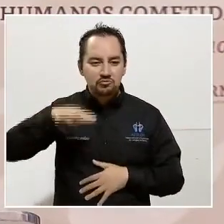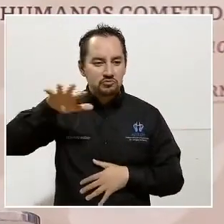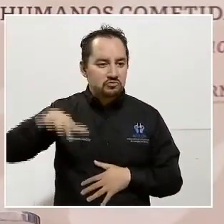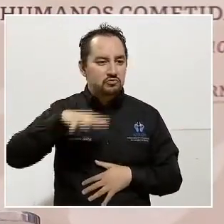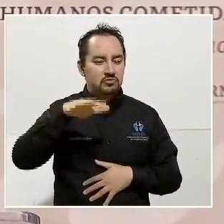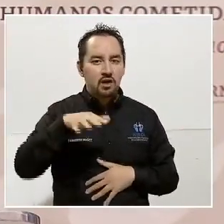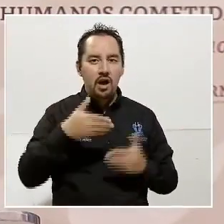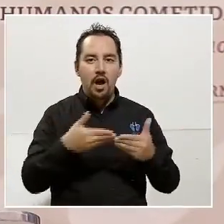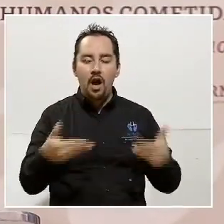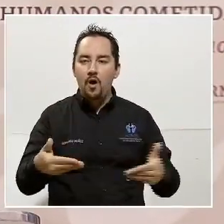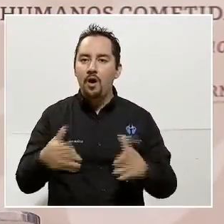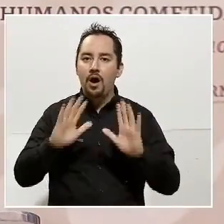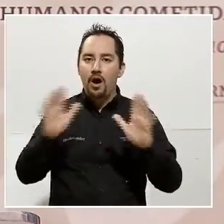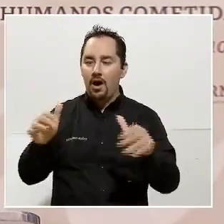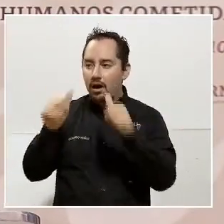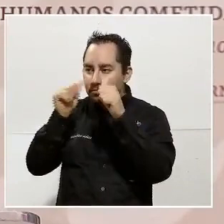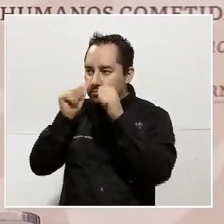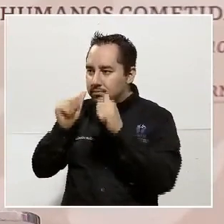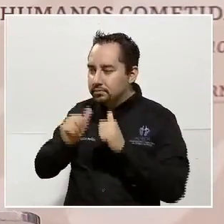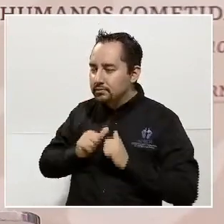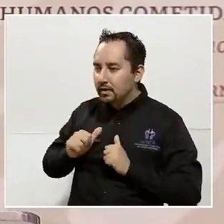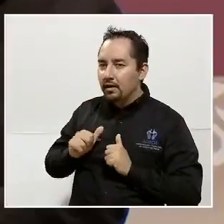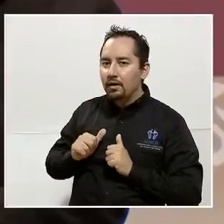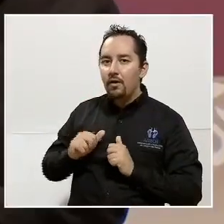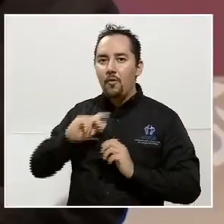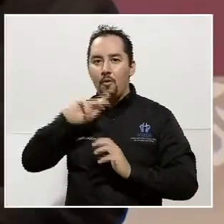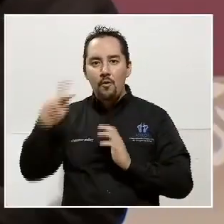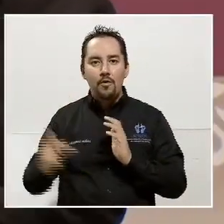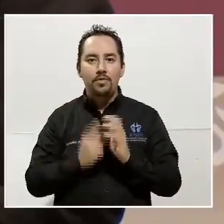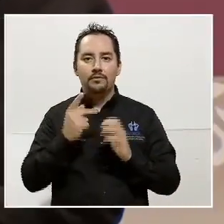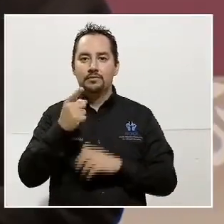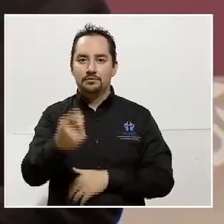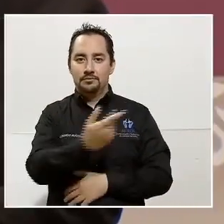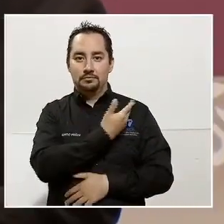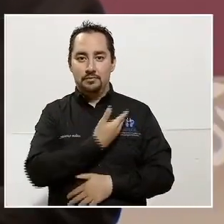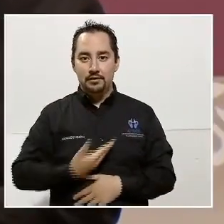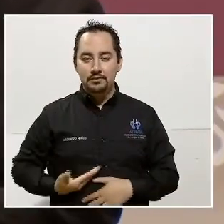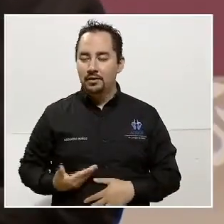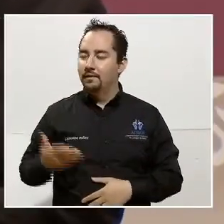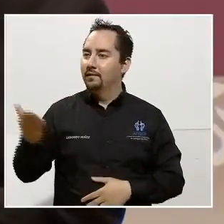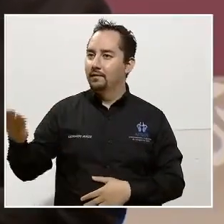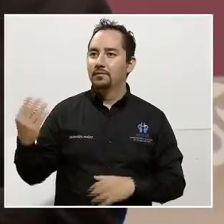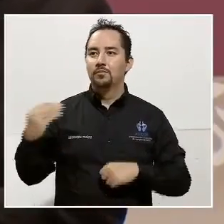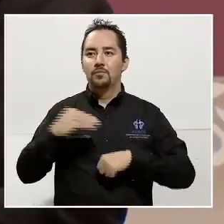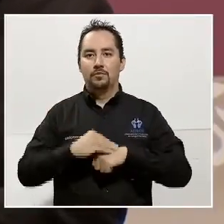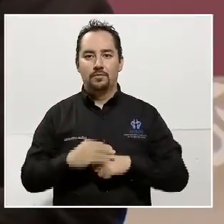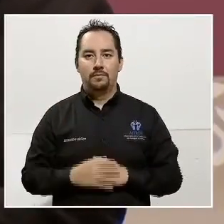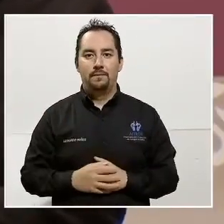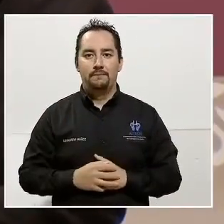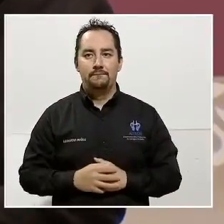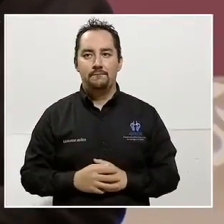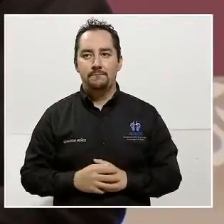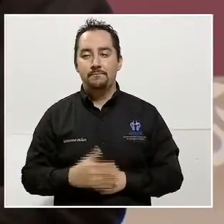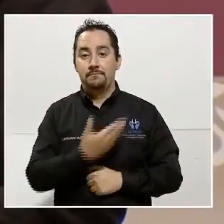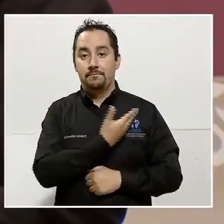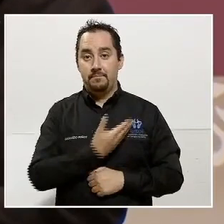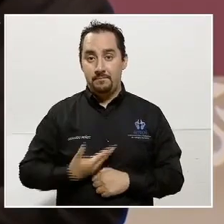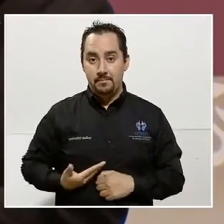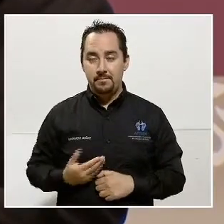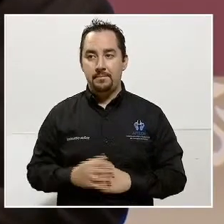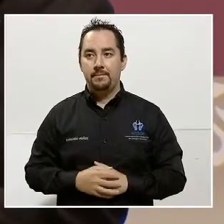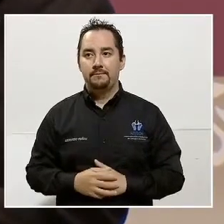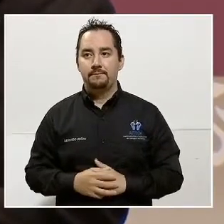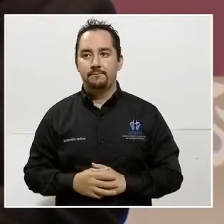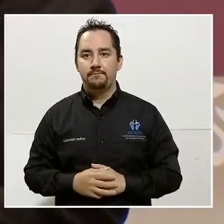han sido escuchadas y retomadas por el presidente López Obrador. Señor presidente,